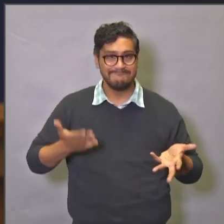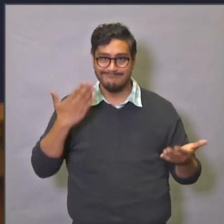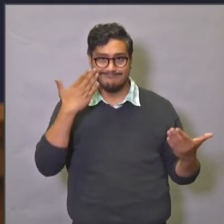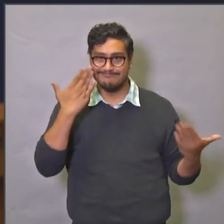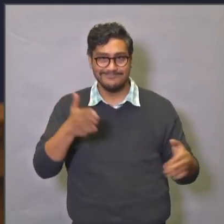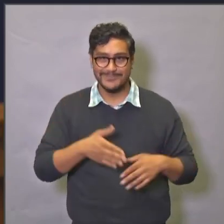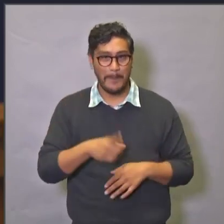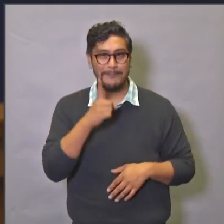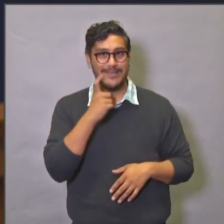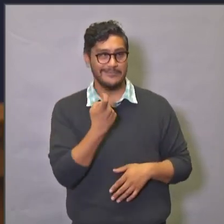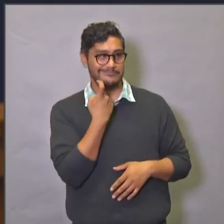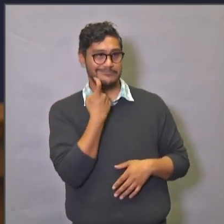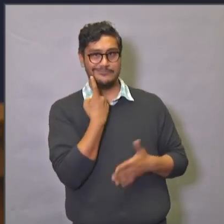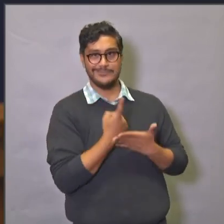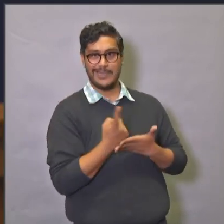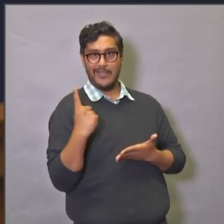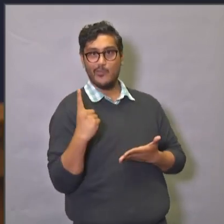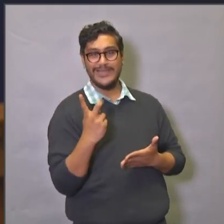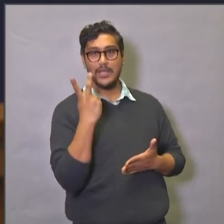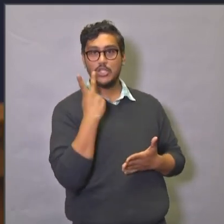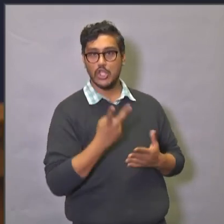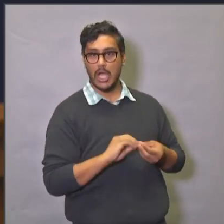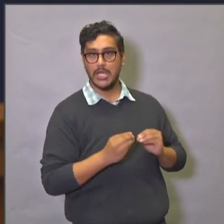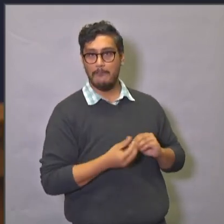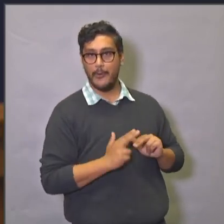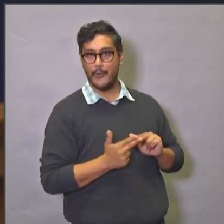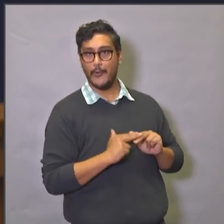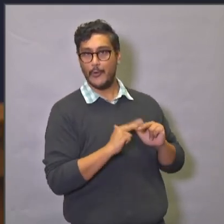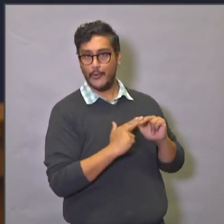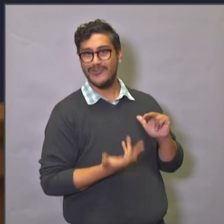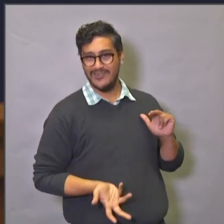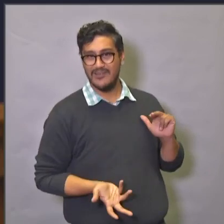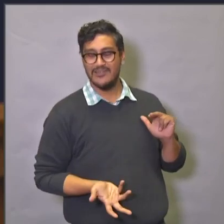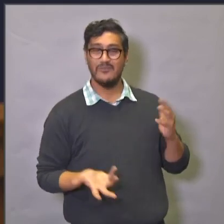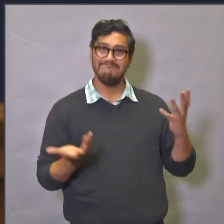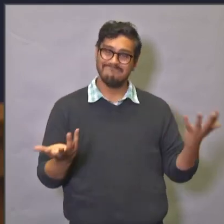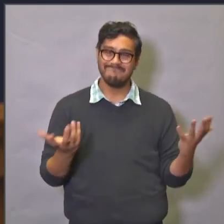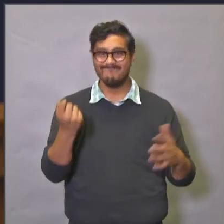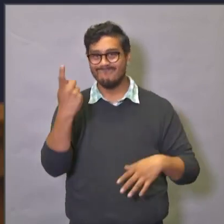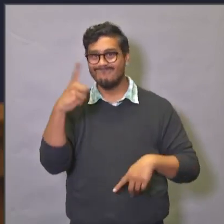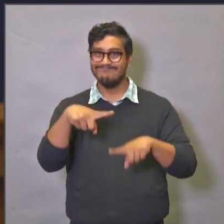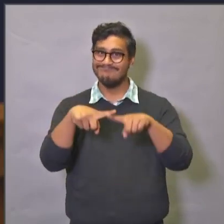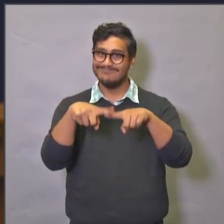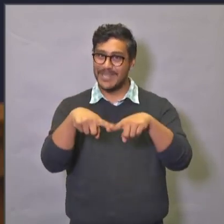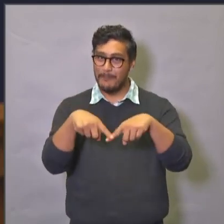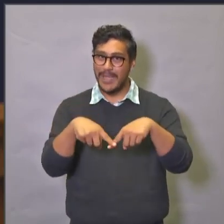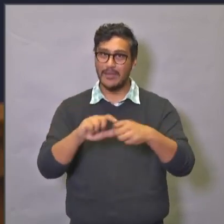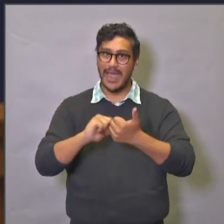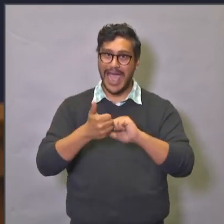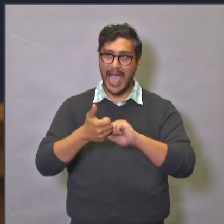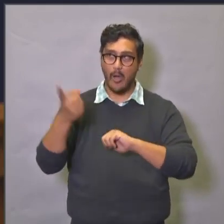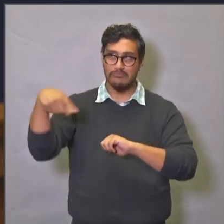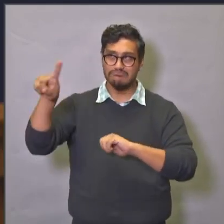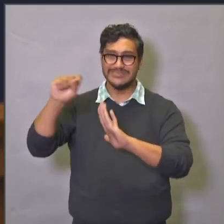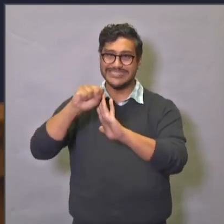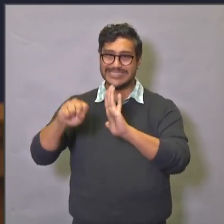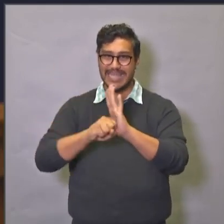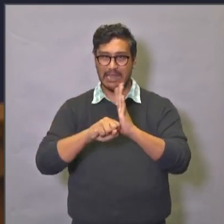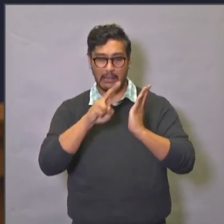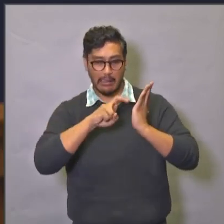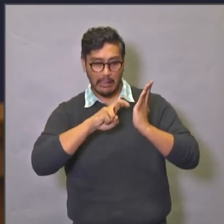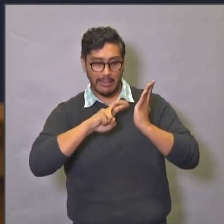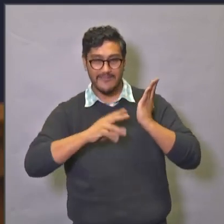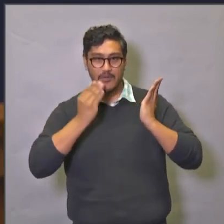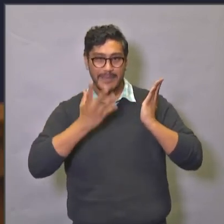vimos aumentos la semana pasada. Así que depende cómo están analizando el Estado,